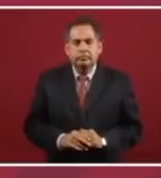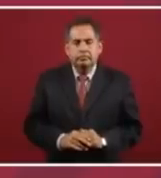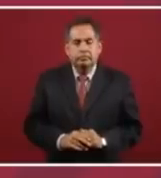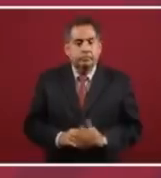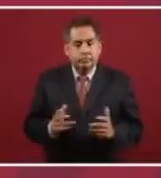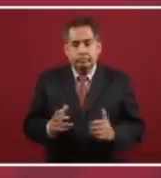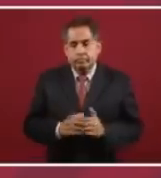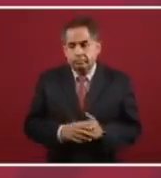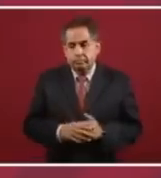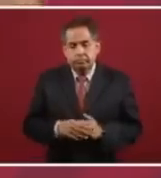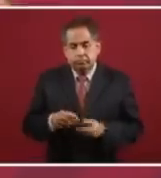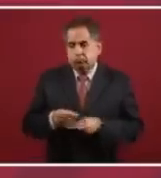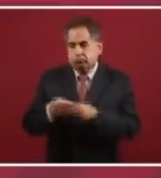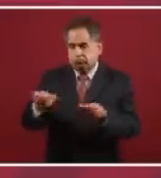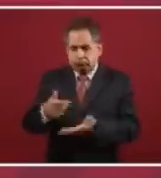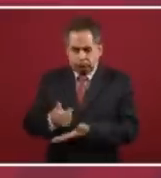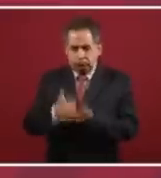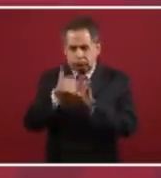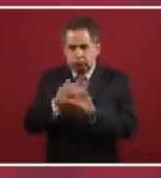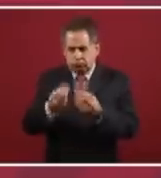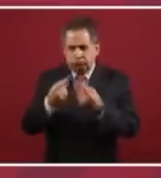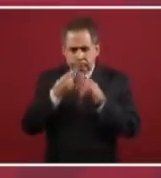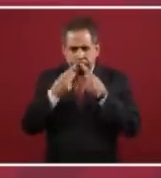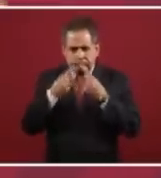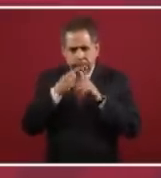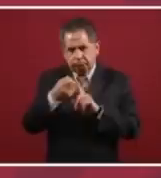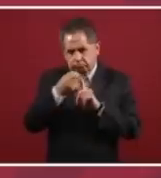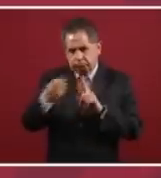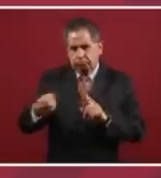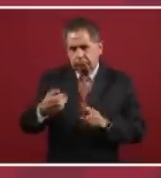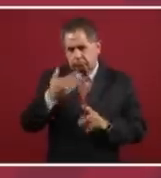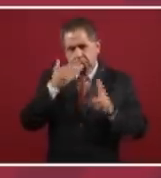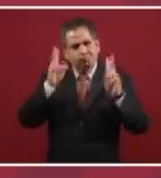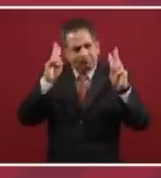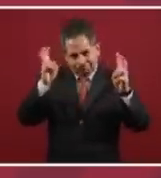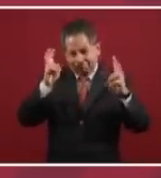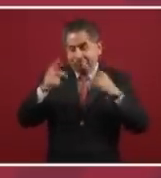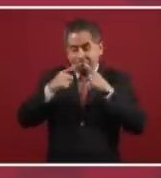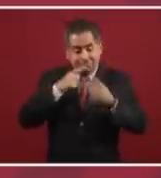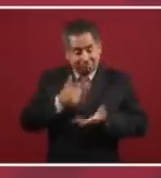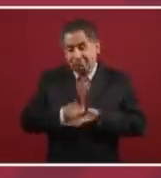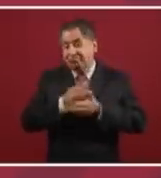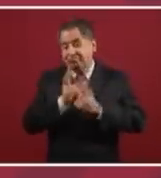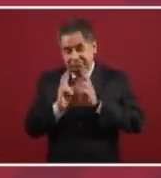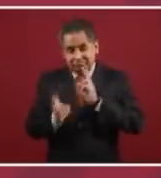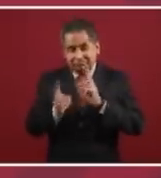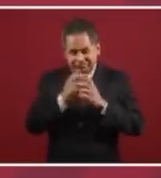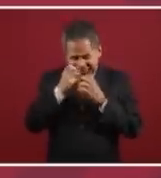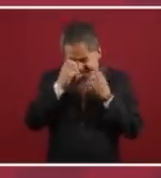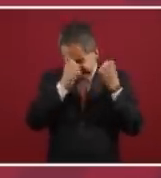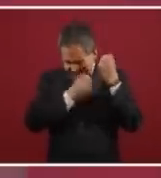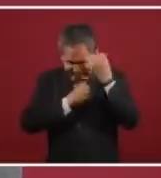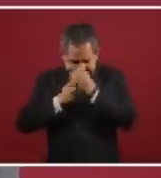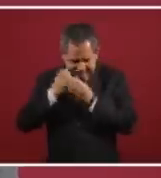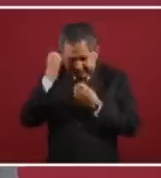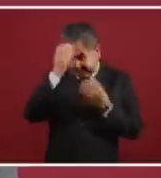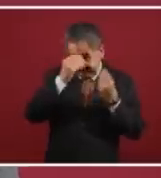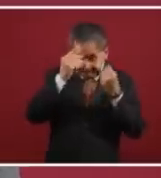Esto va a ayudar mucho. Es un buen tema de análisis, de